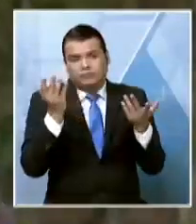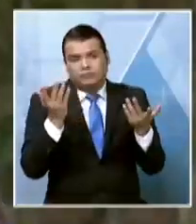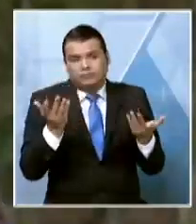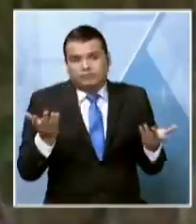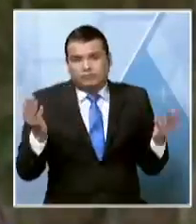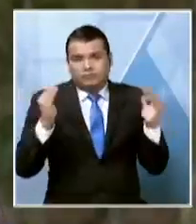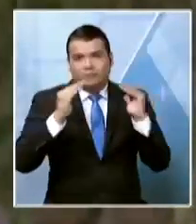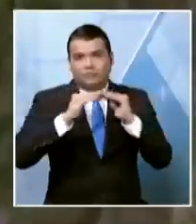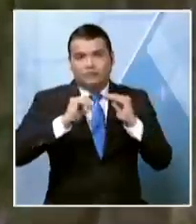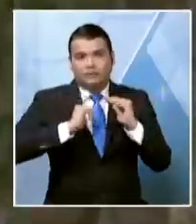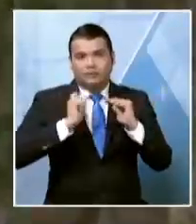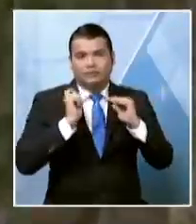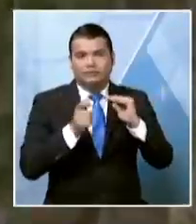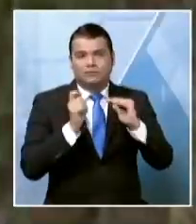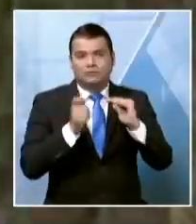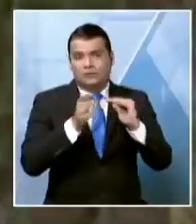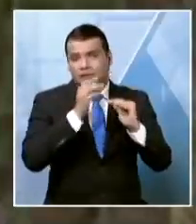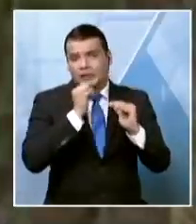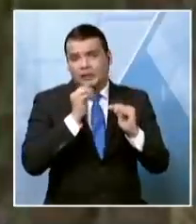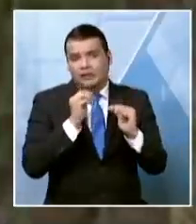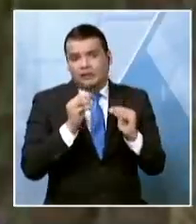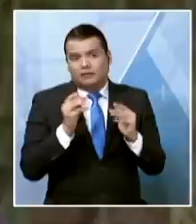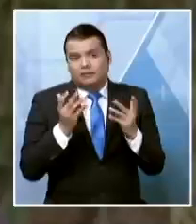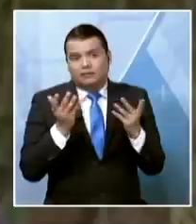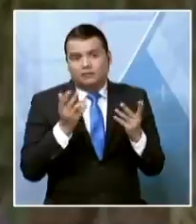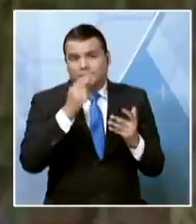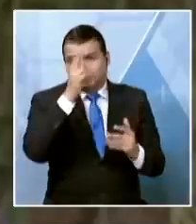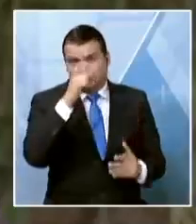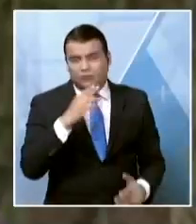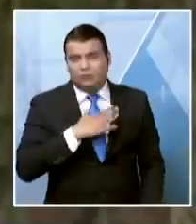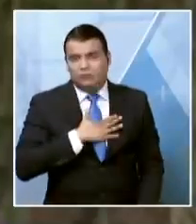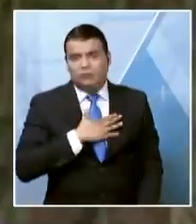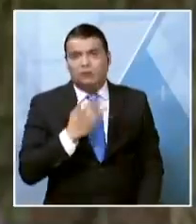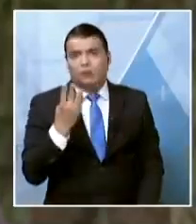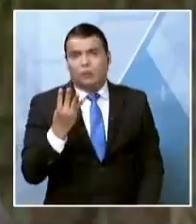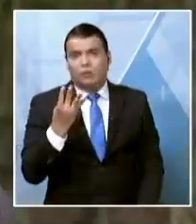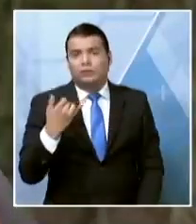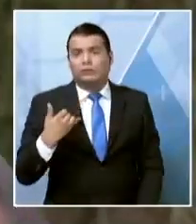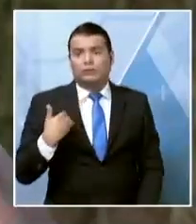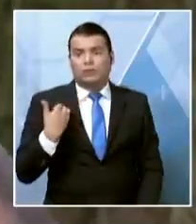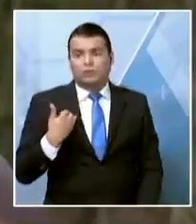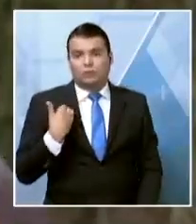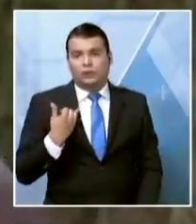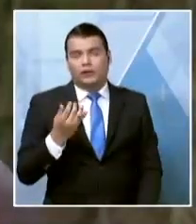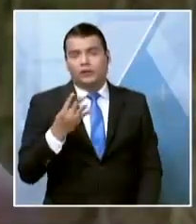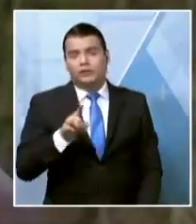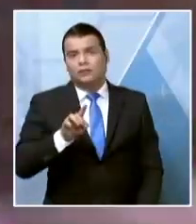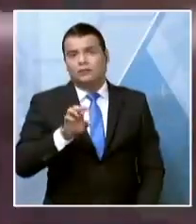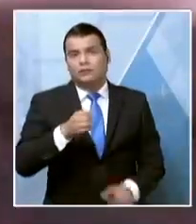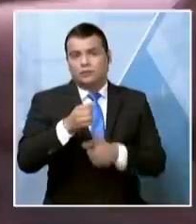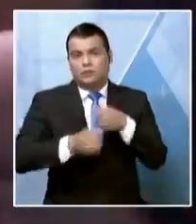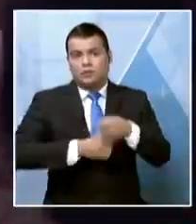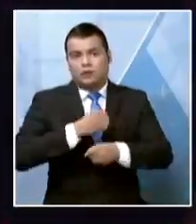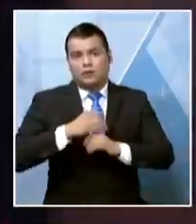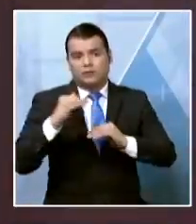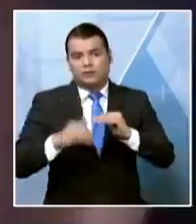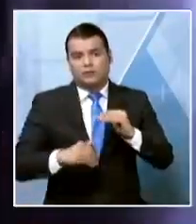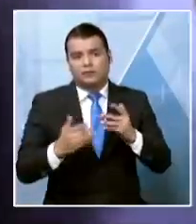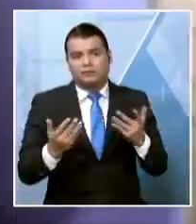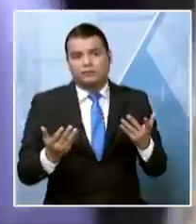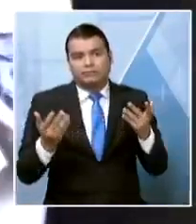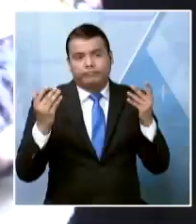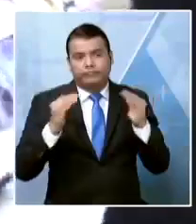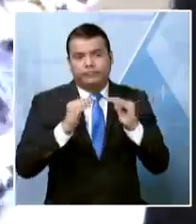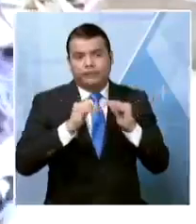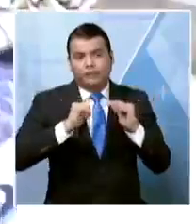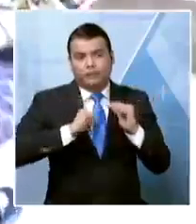calle, no tenemos cómo pagar el arrendo. Mis 4 niños que tengo son menores de edad. Y a nosotros, por lo menos por ser desplazados, a